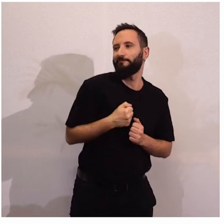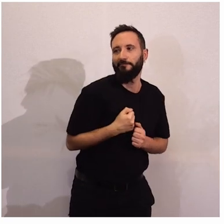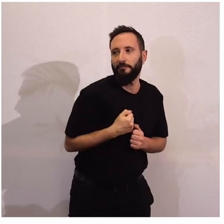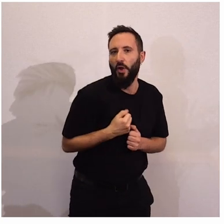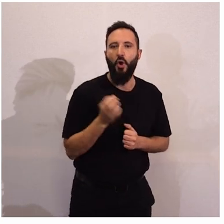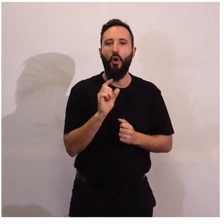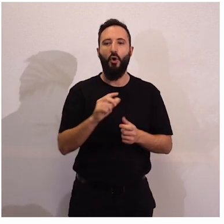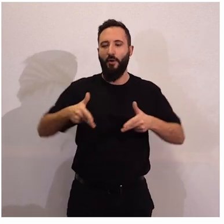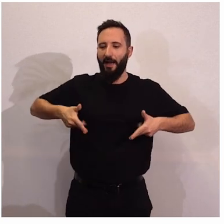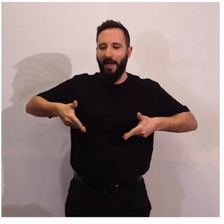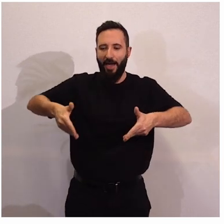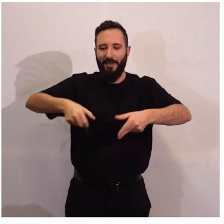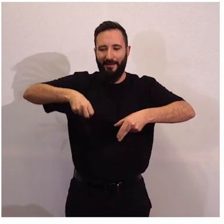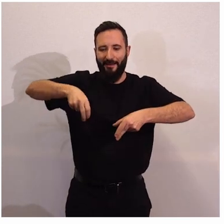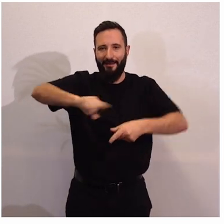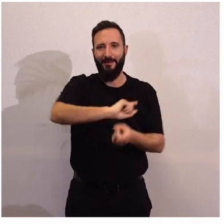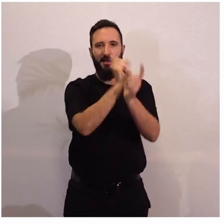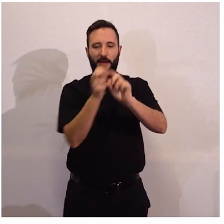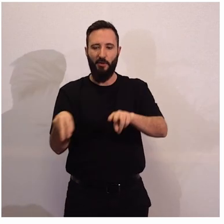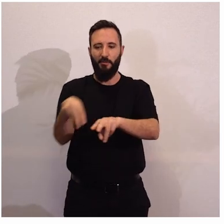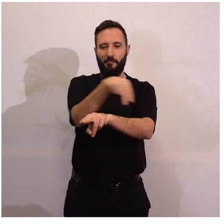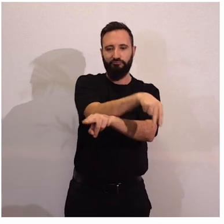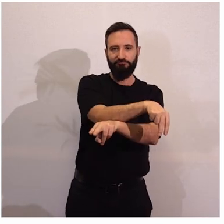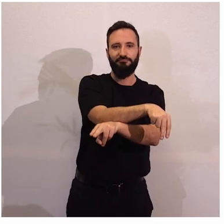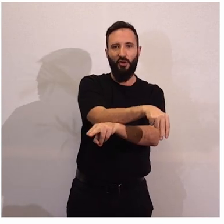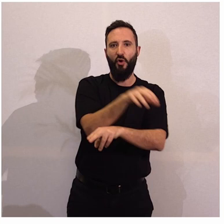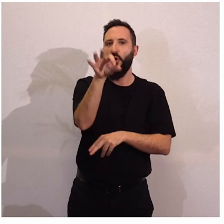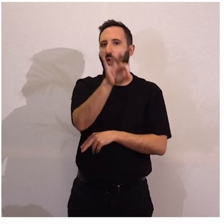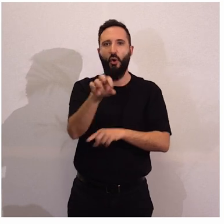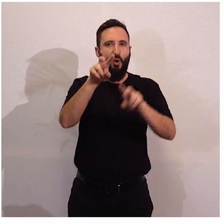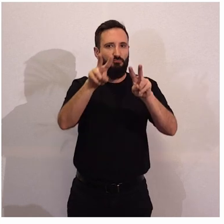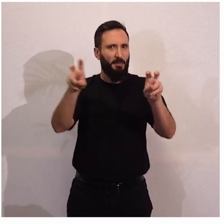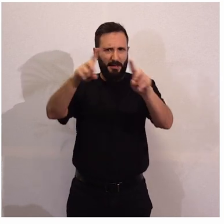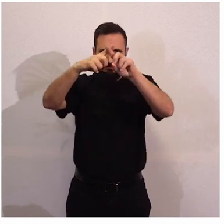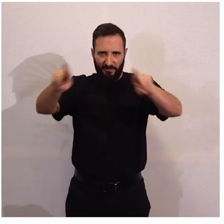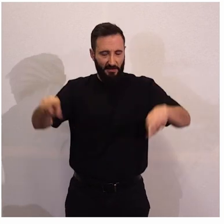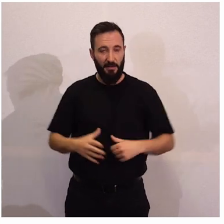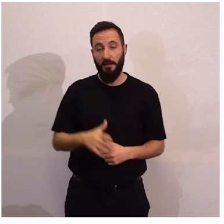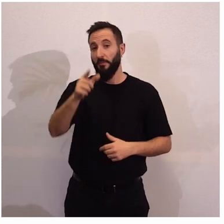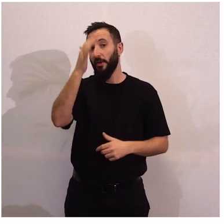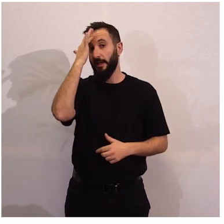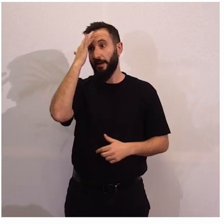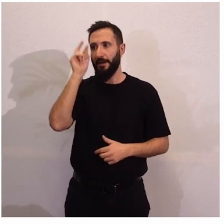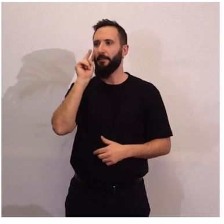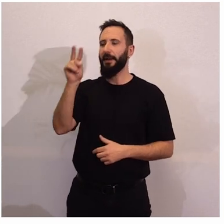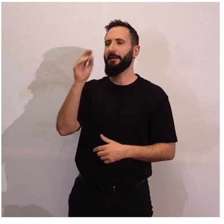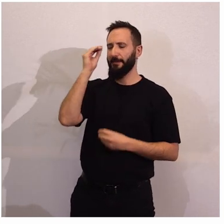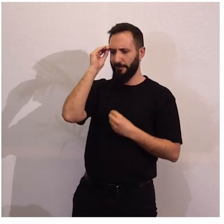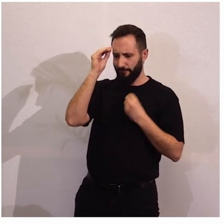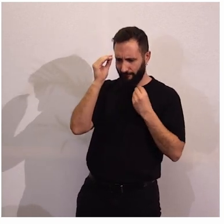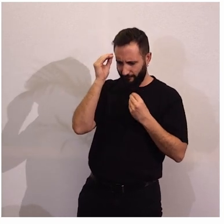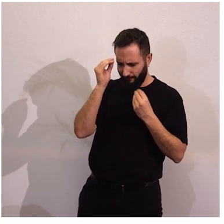intentamos cambiar de acera o cualquier otra cosa, ¿no? Si vosotros os paráis y vosotras os paráis a